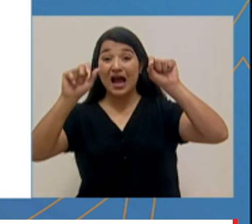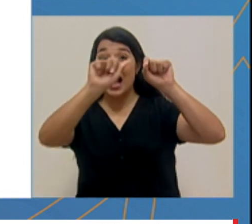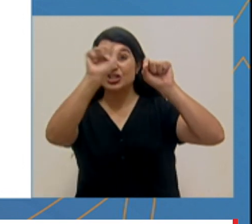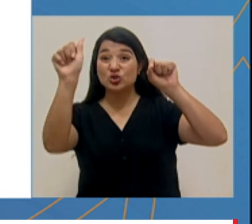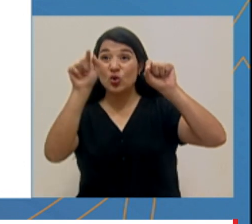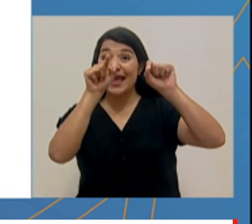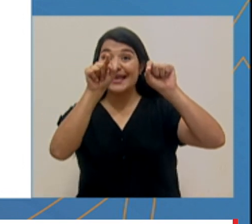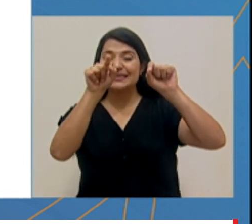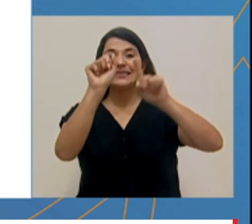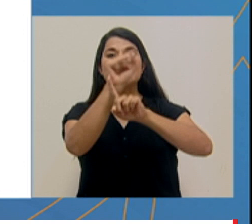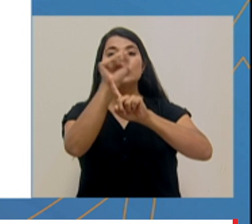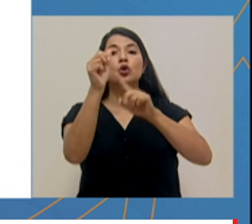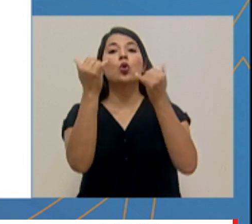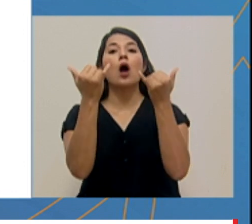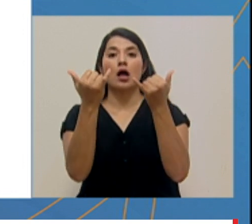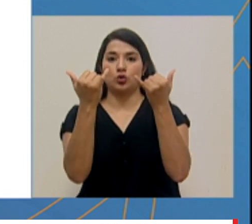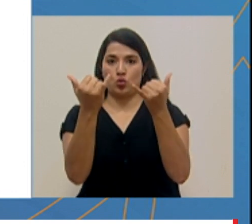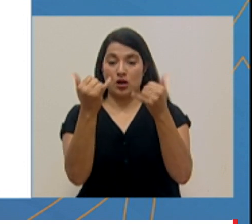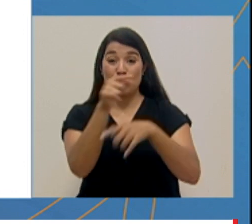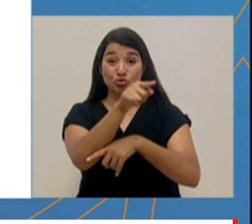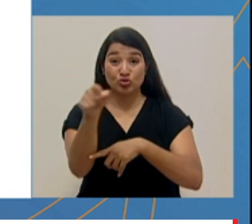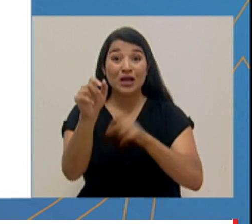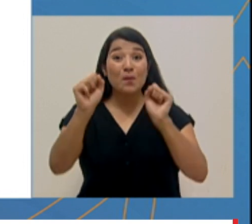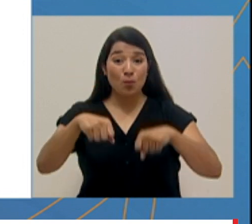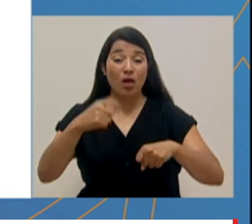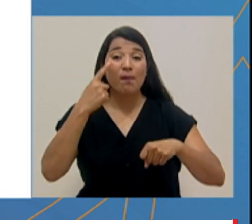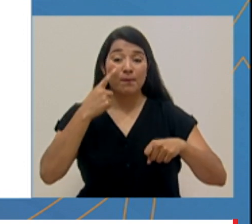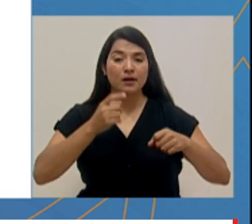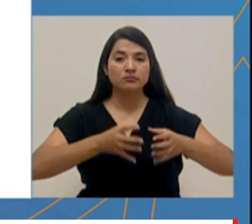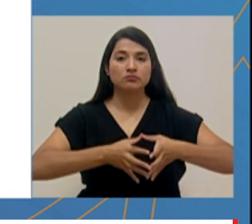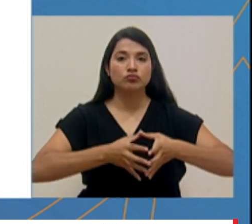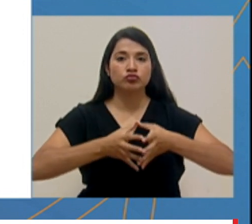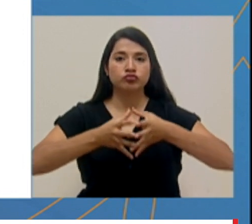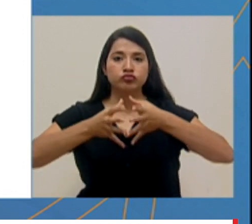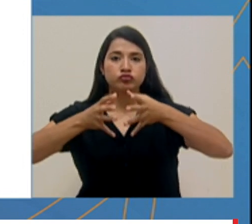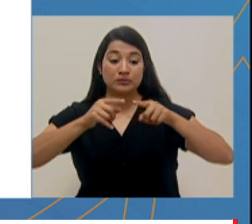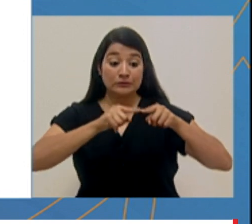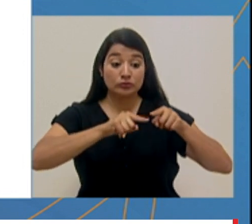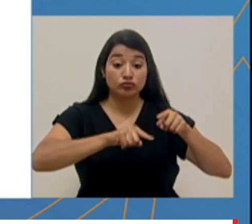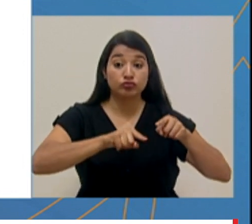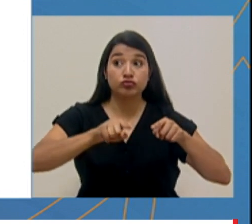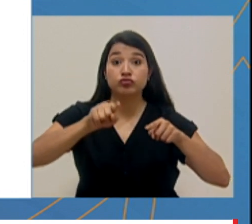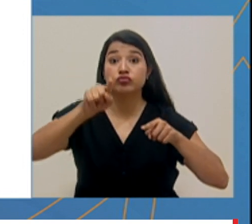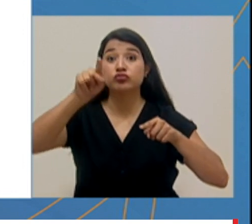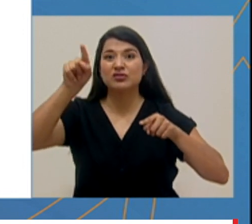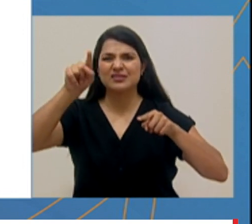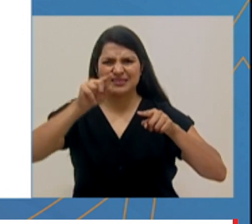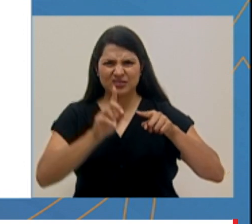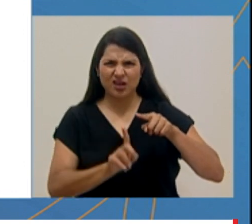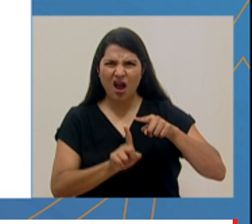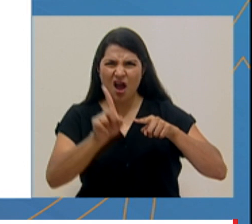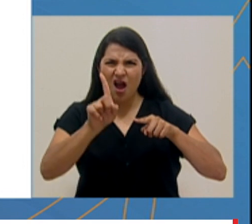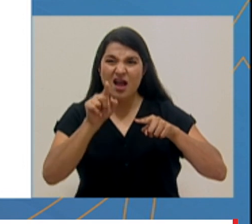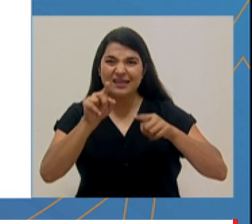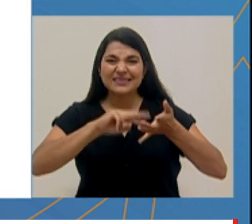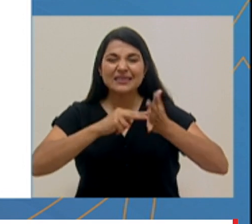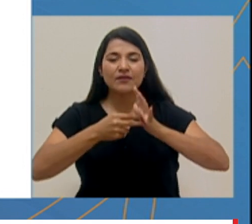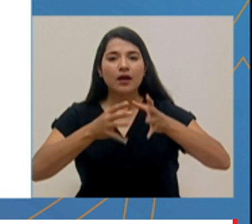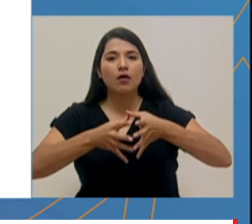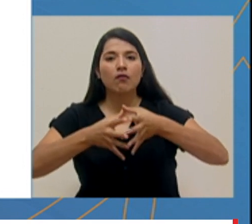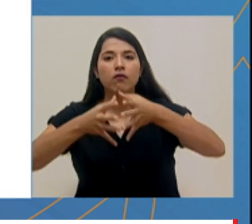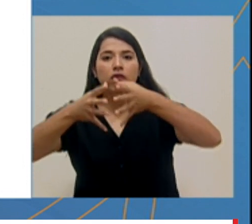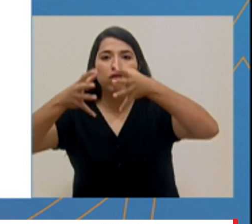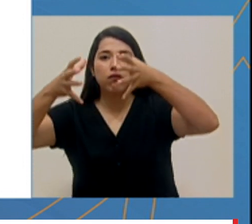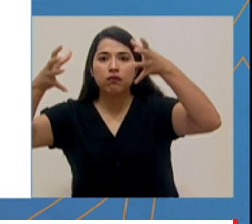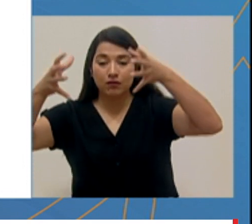creciente. Desde el inicio de esta pandemia, informamos que la Caja iba a hacer absolutamente